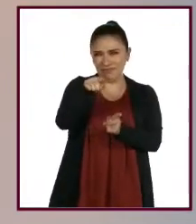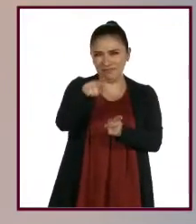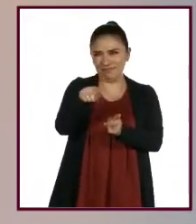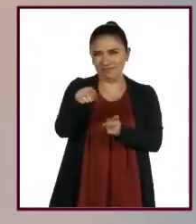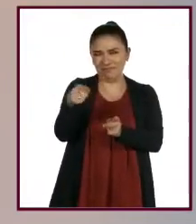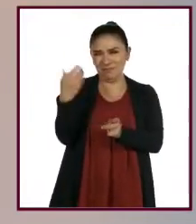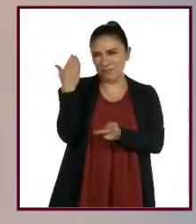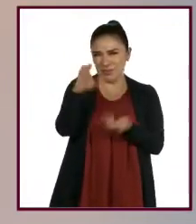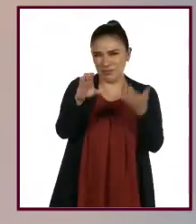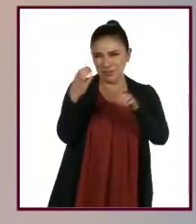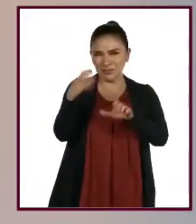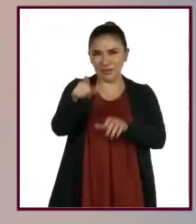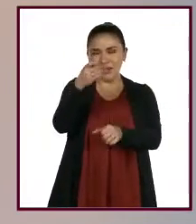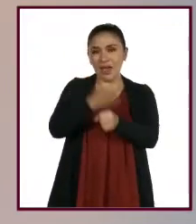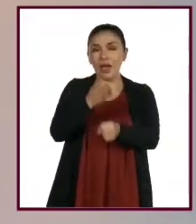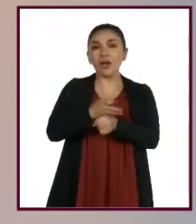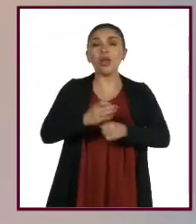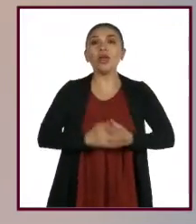el público,